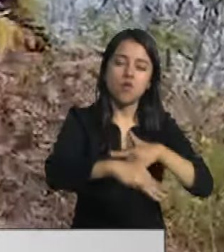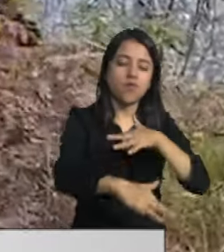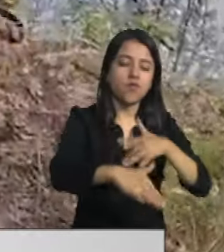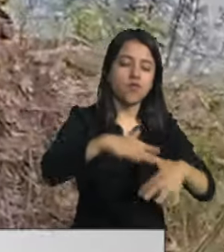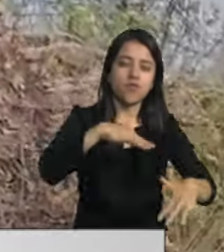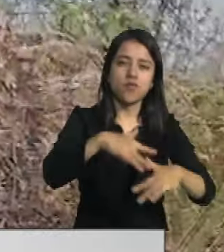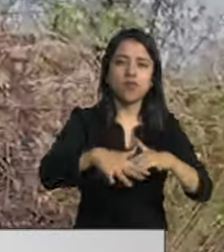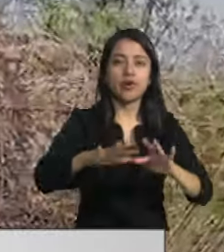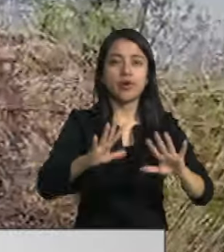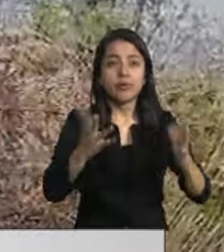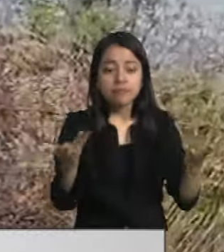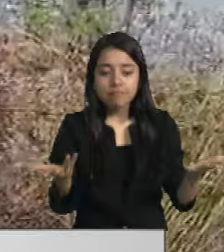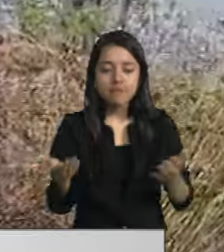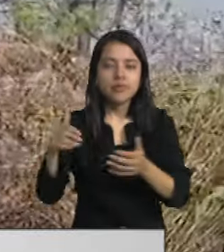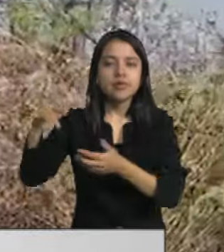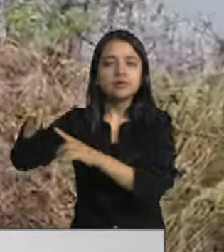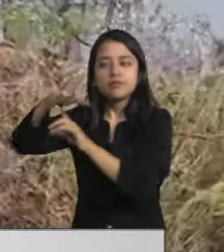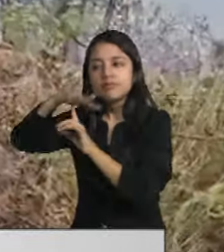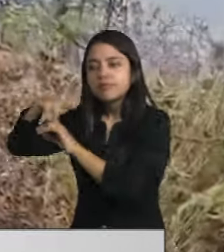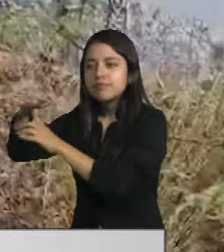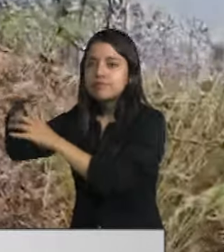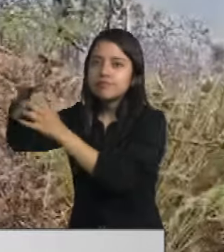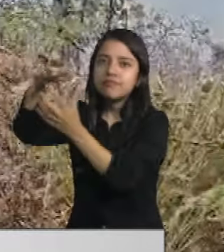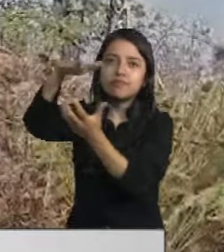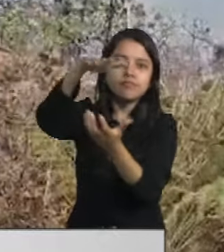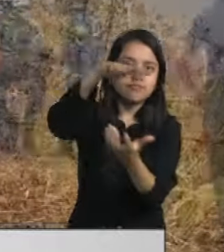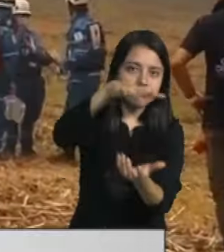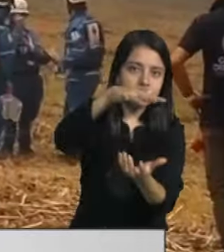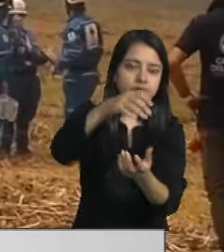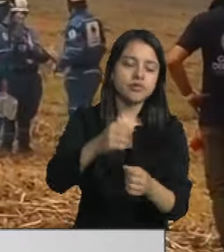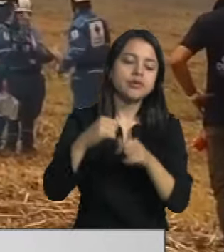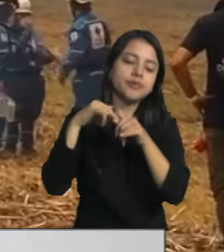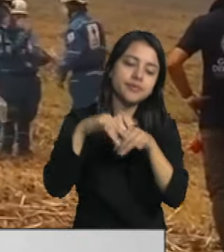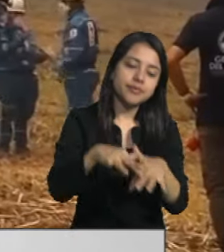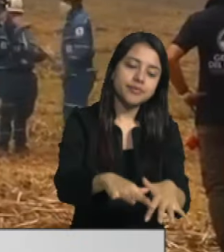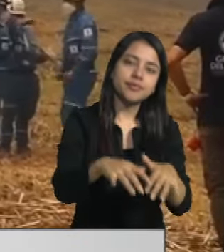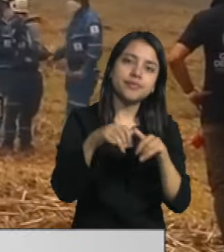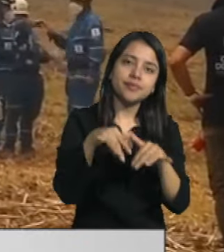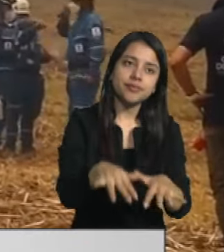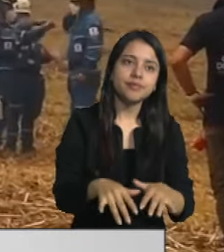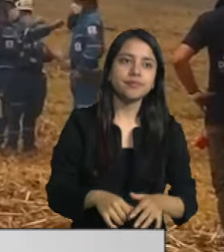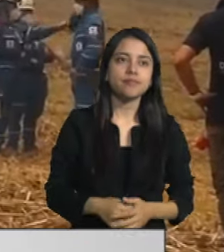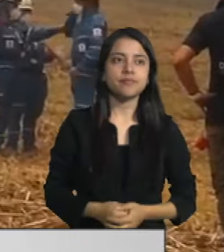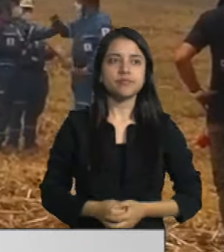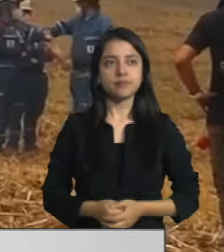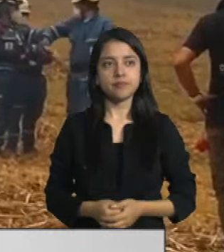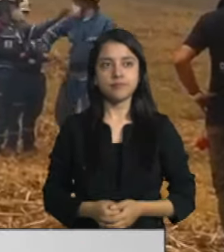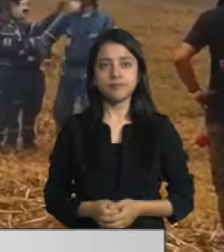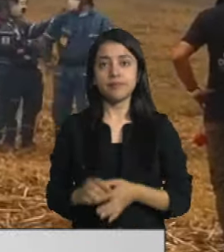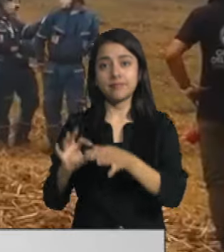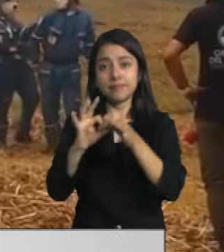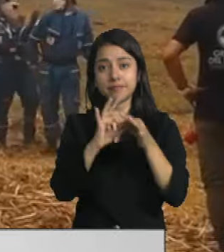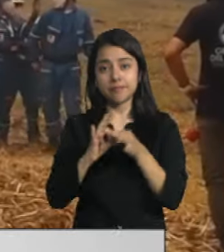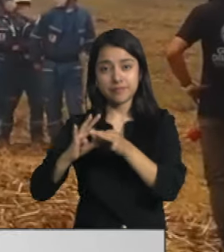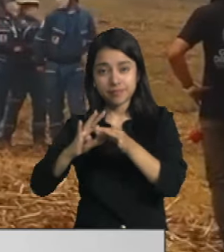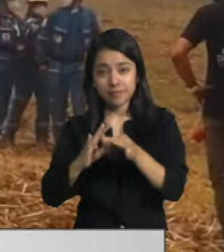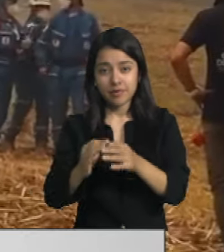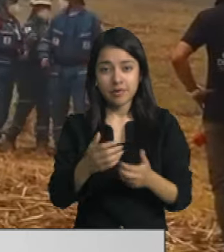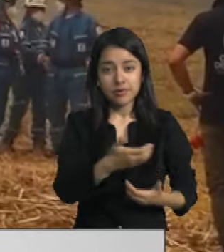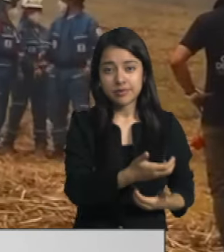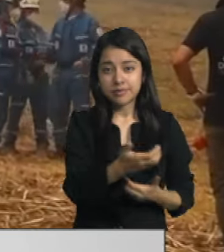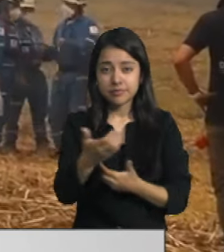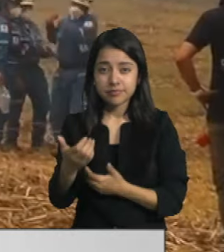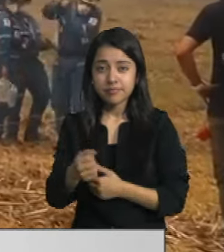sobre este incendio forestal de gran magnitud. Unidades de bomberos de diferentes municipios de la Sabana, Cogua,